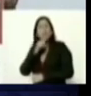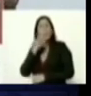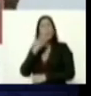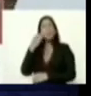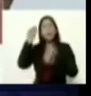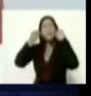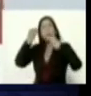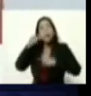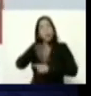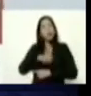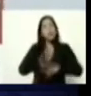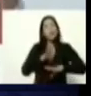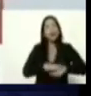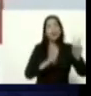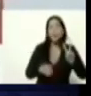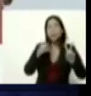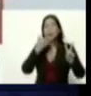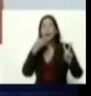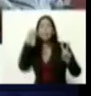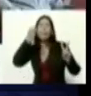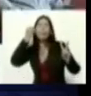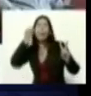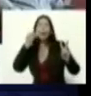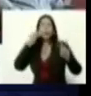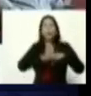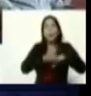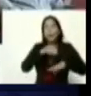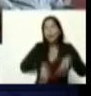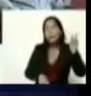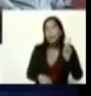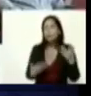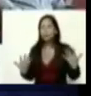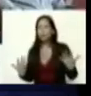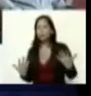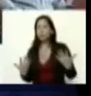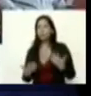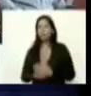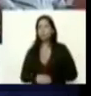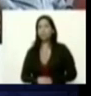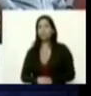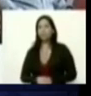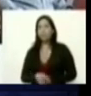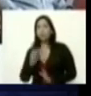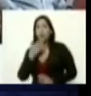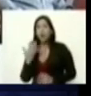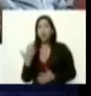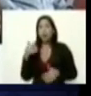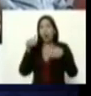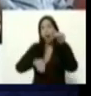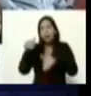pasan allá o sea él no puede gobernar en su país quiere mandar en otro